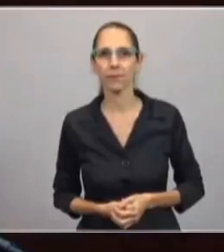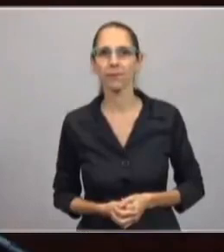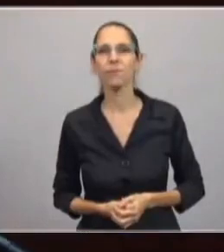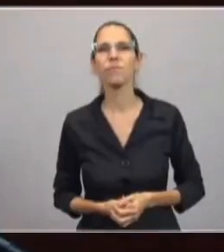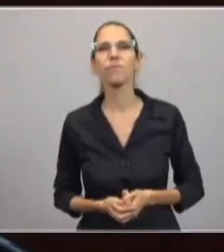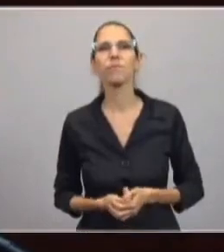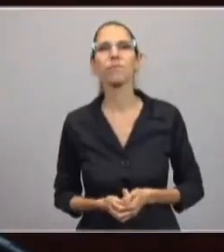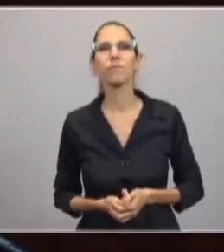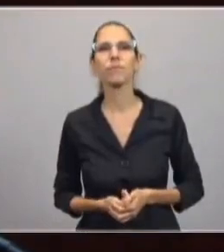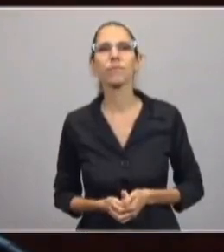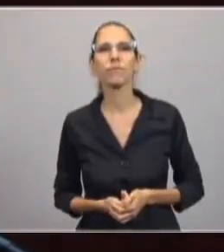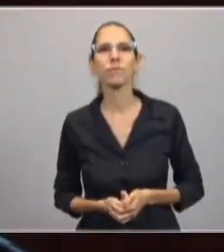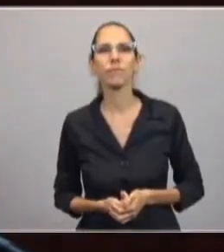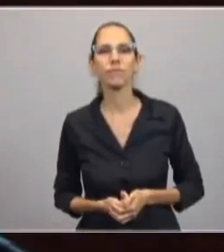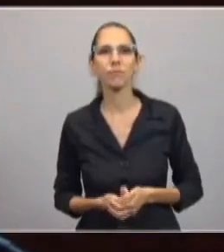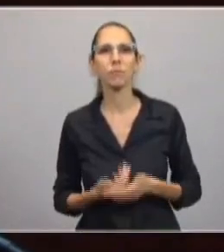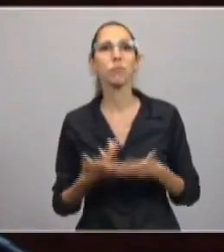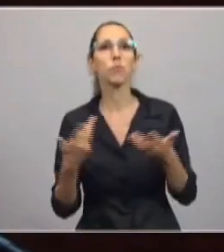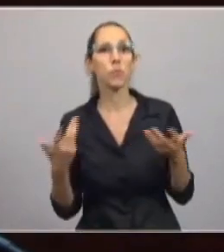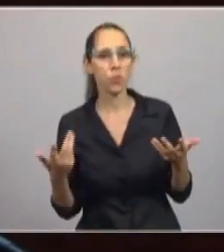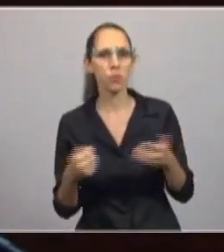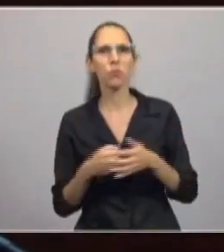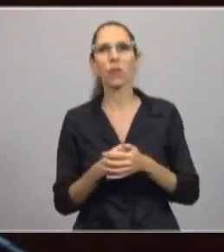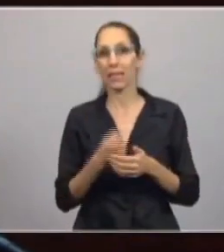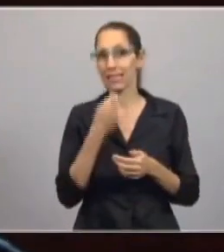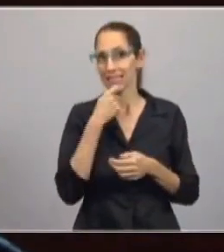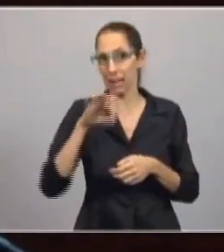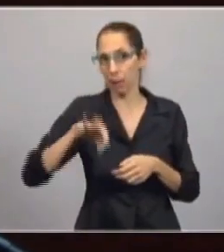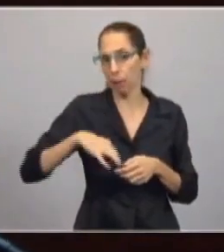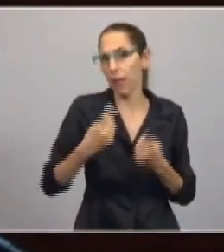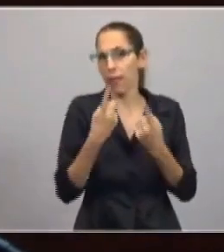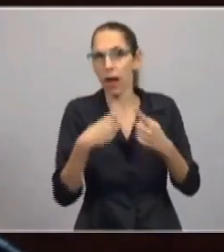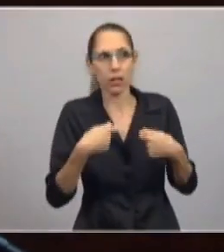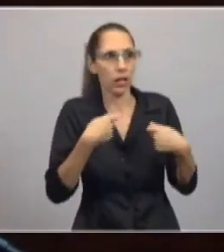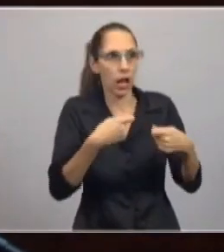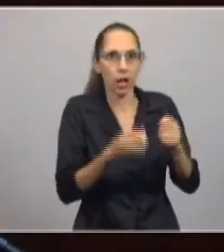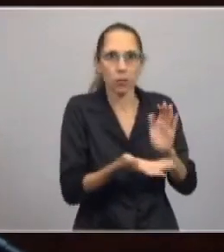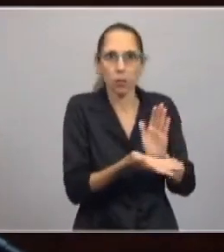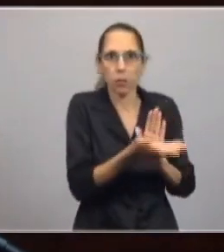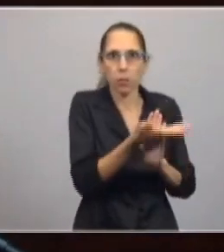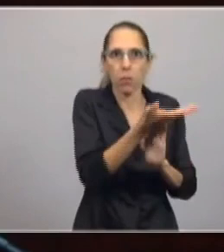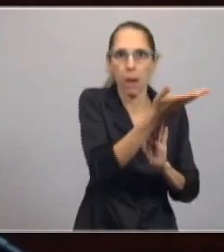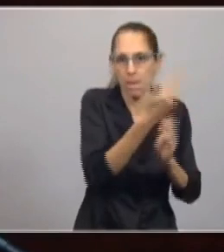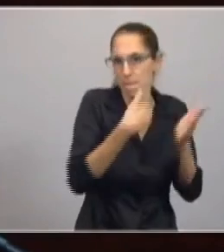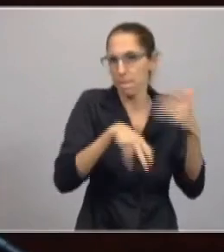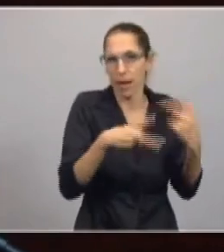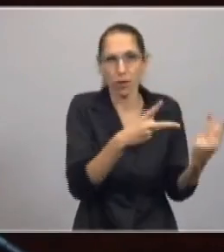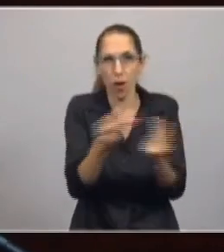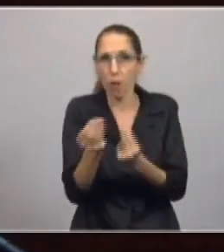Para sostener ante el aumento de costo de vida y particularmente de los alimentos,